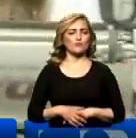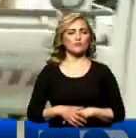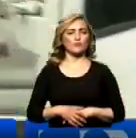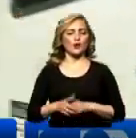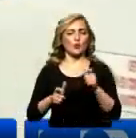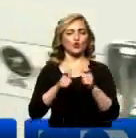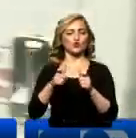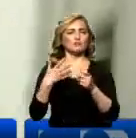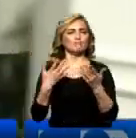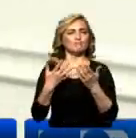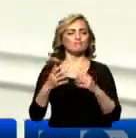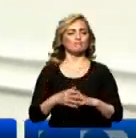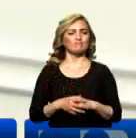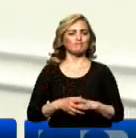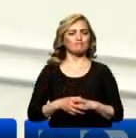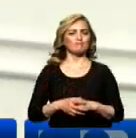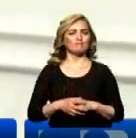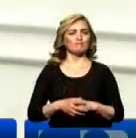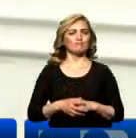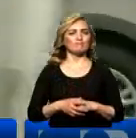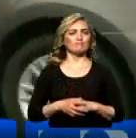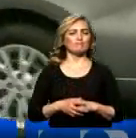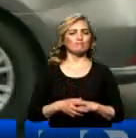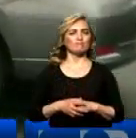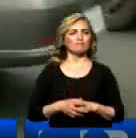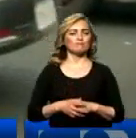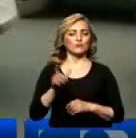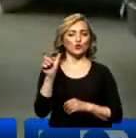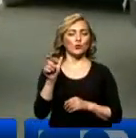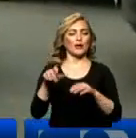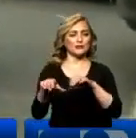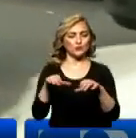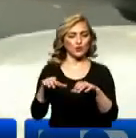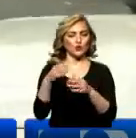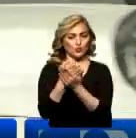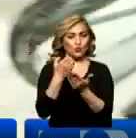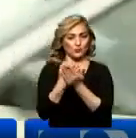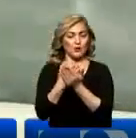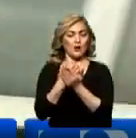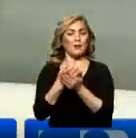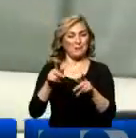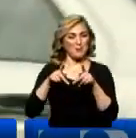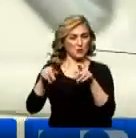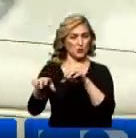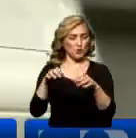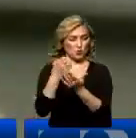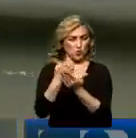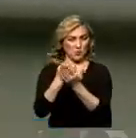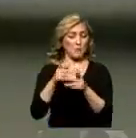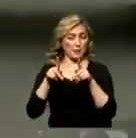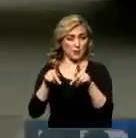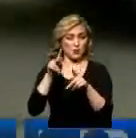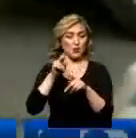la LUAE o el PUCA, que es la licencia única de actividad económica, y el PUCA, el permiso único de actividad económica,